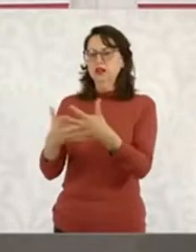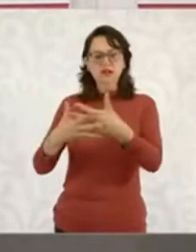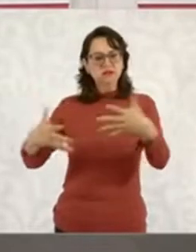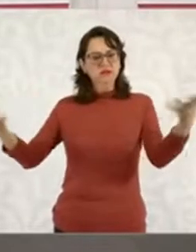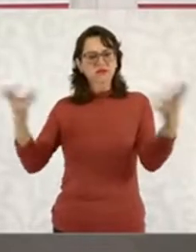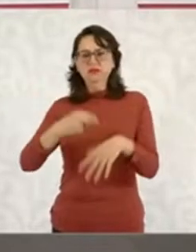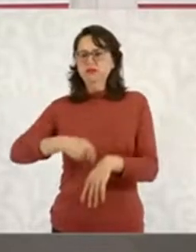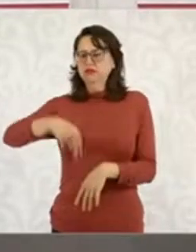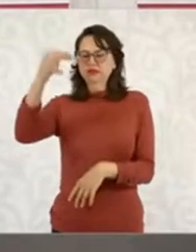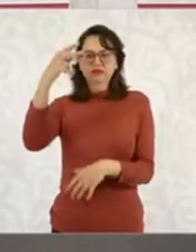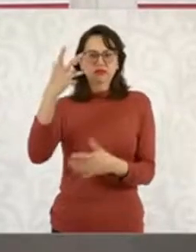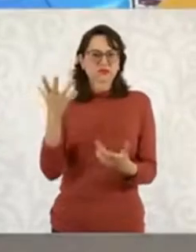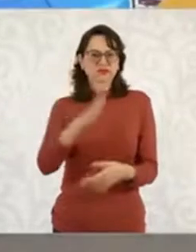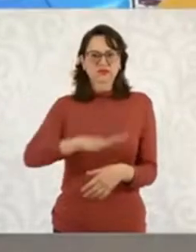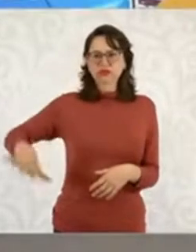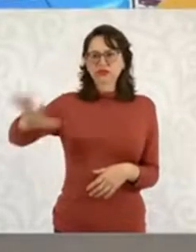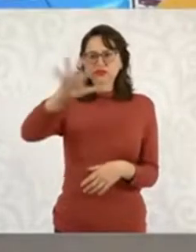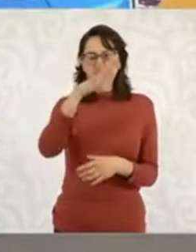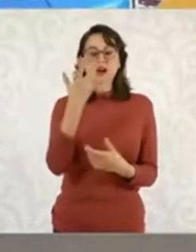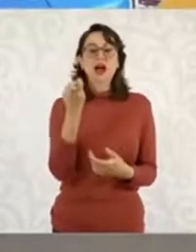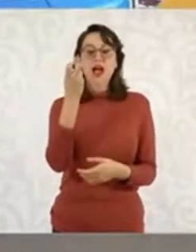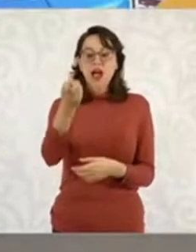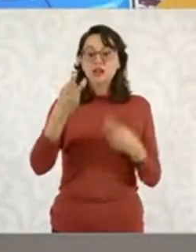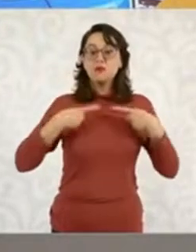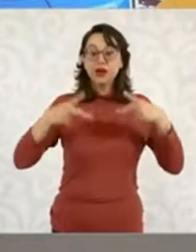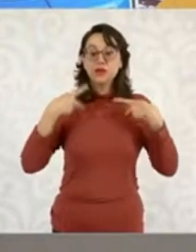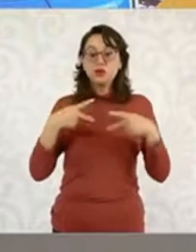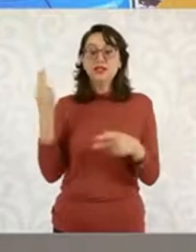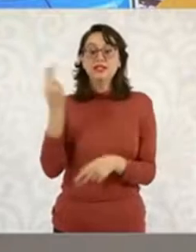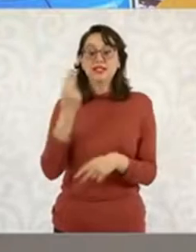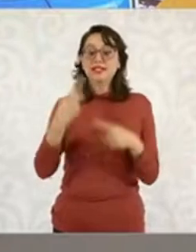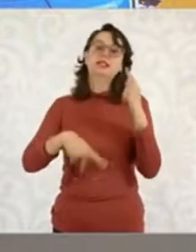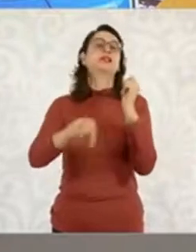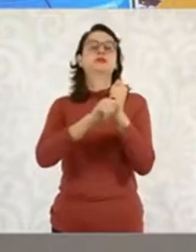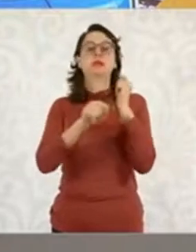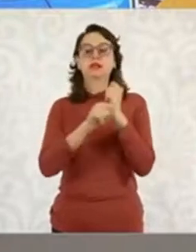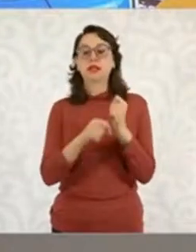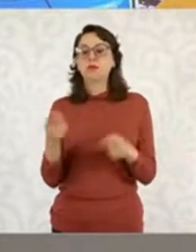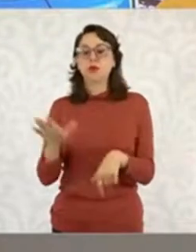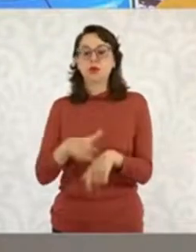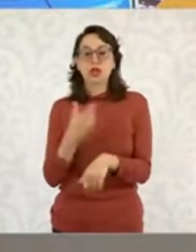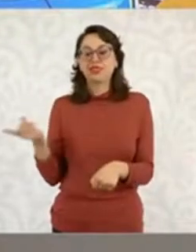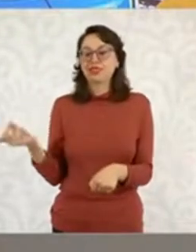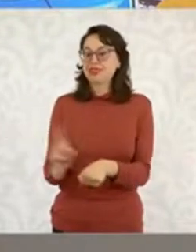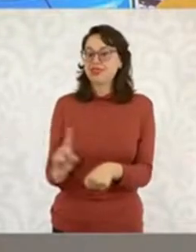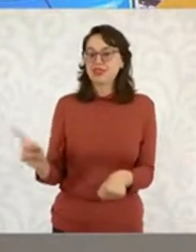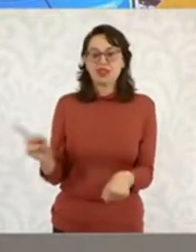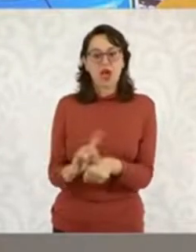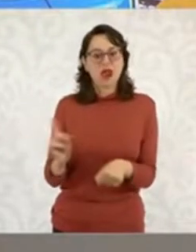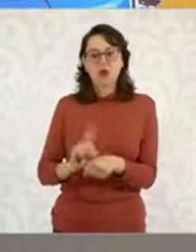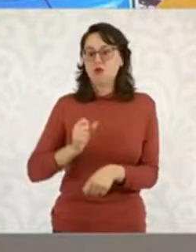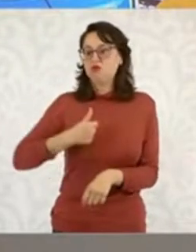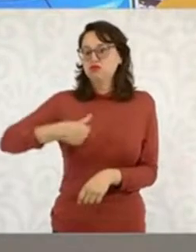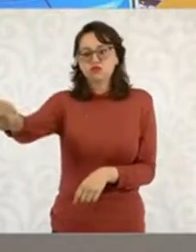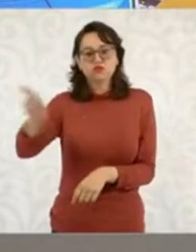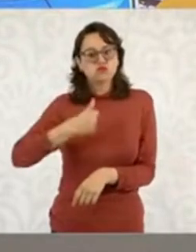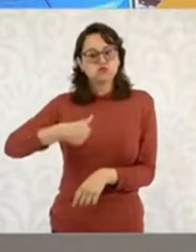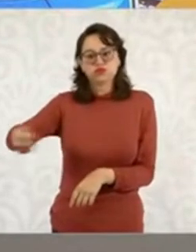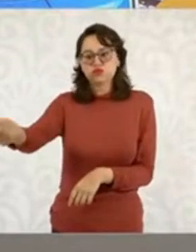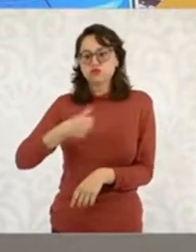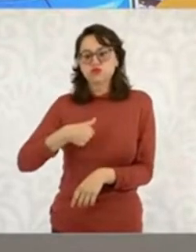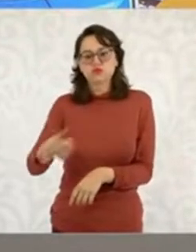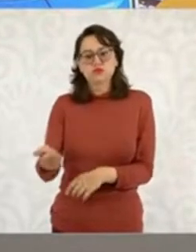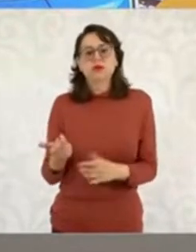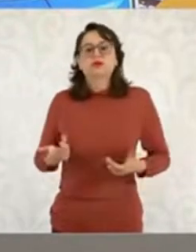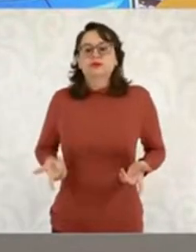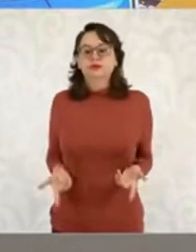el norte de Ramos Arizpe. Sabemos que hay una demanda de viajes, de trabajadores que todos los días van a estas dos zonas industriales. Eso quiere decir que el